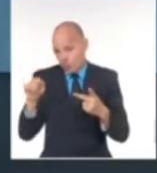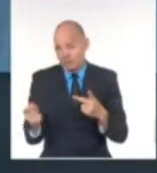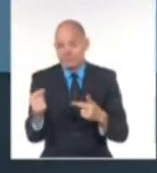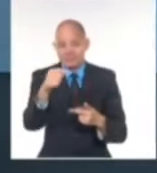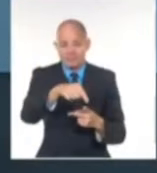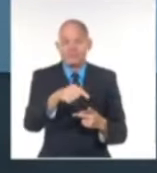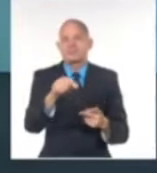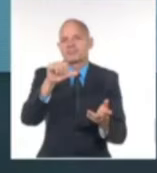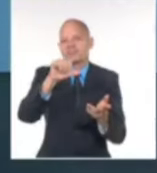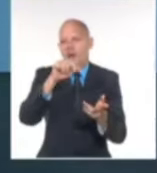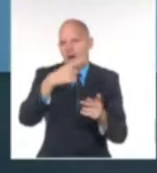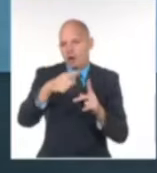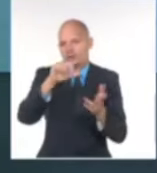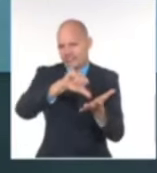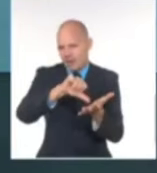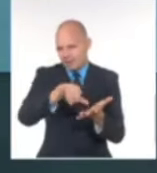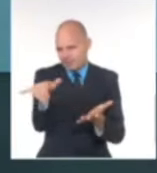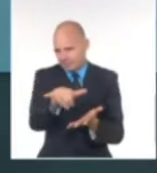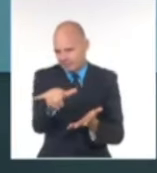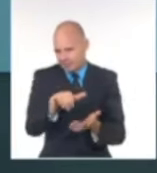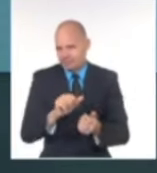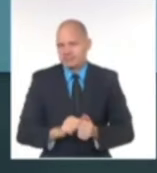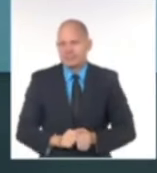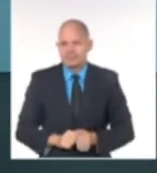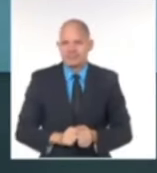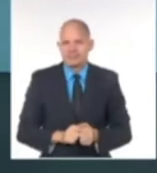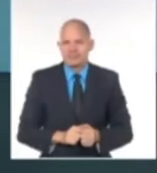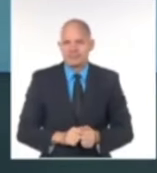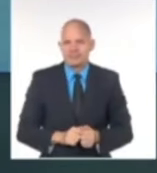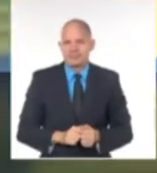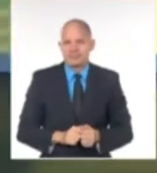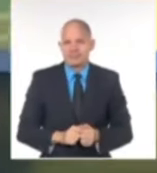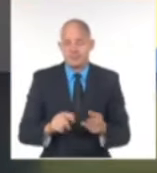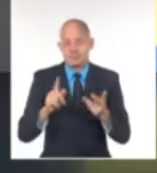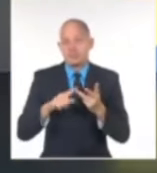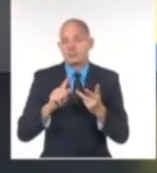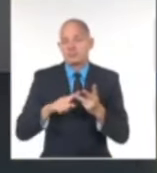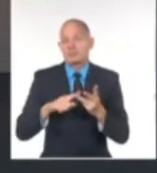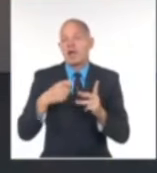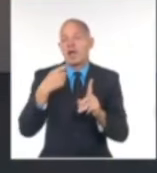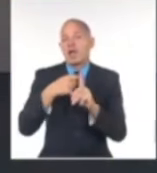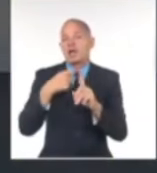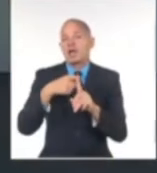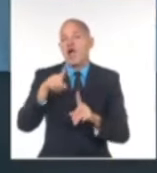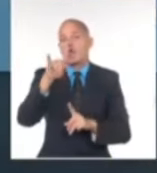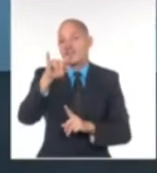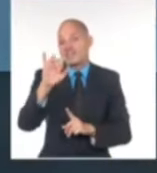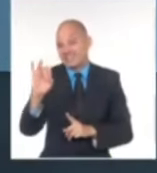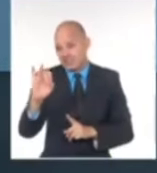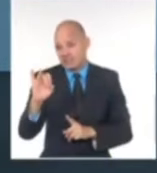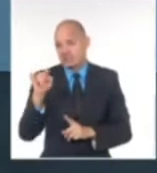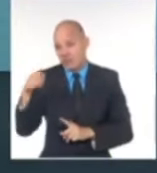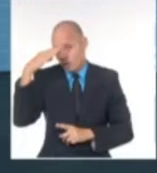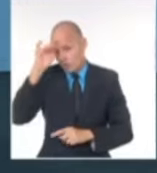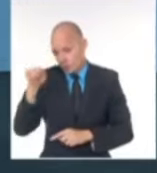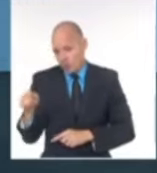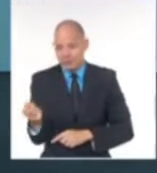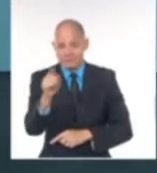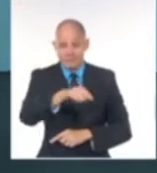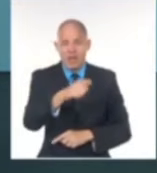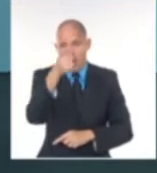Amin Kavianineyad en los 77 kilogramos. En los 97, Gabriel Rosillo tendrá de oponente al alemán